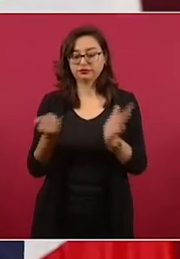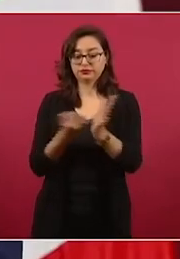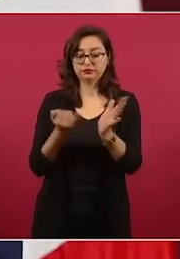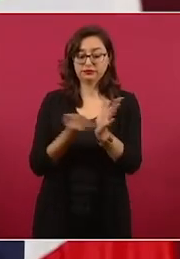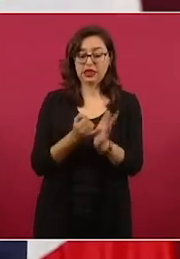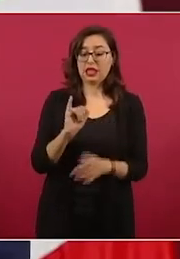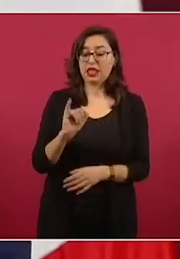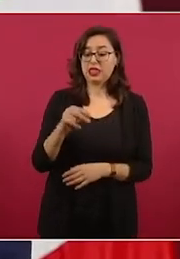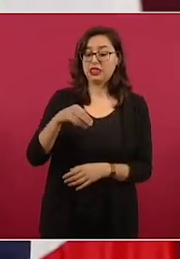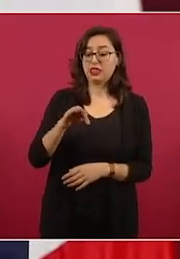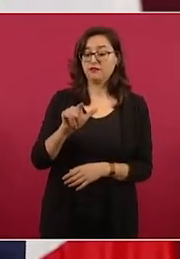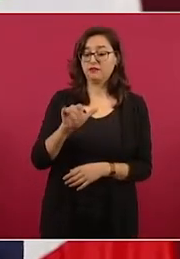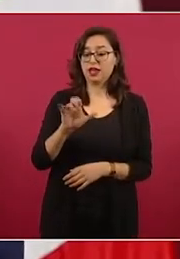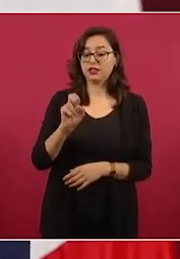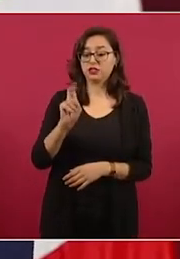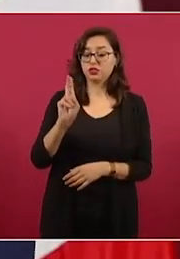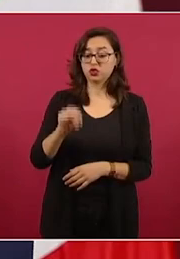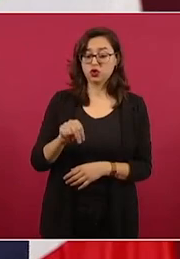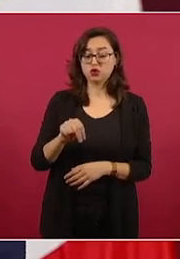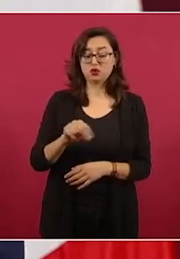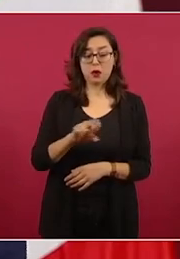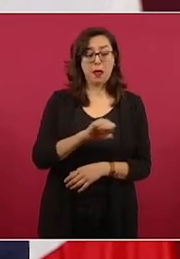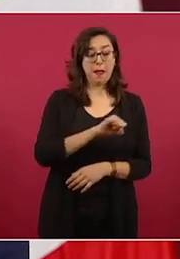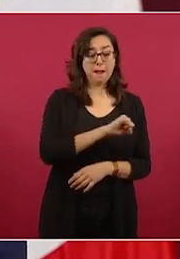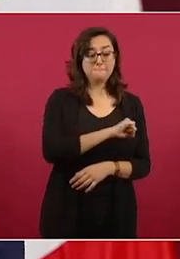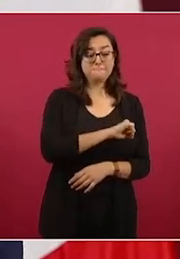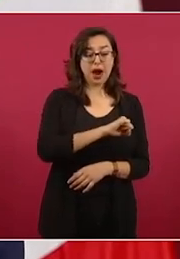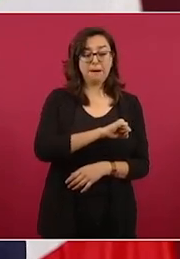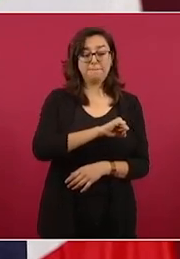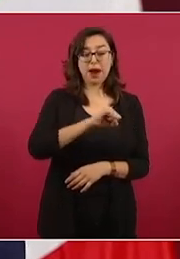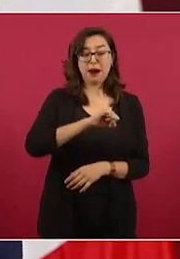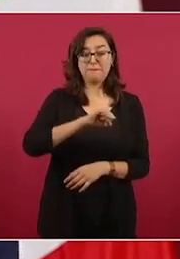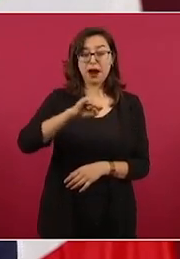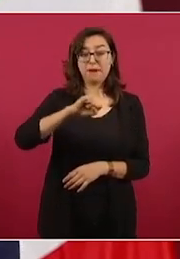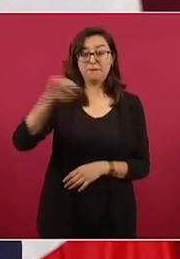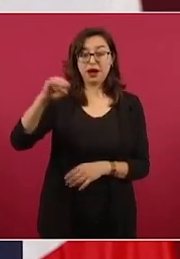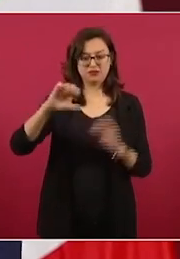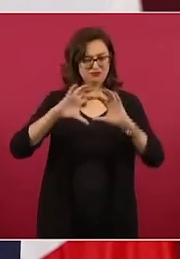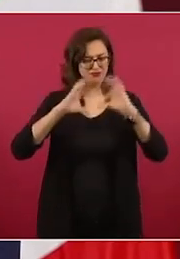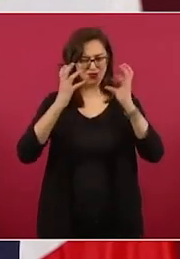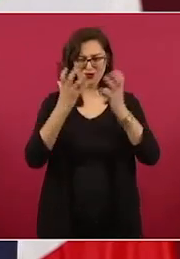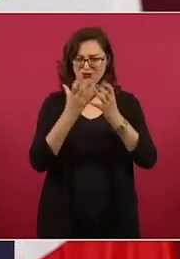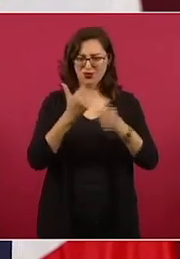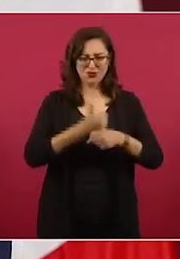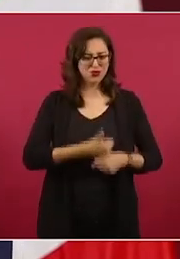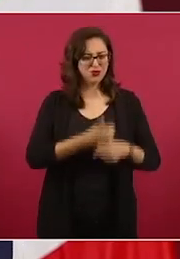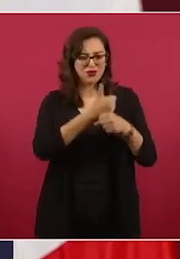originado por las mismas políticas de siempre.